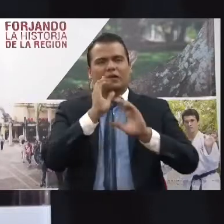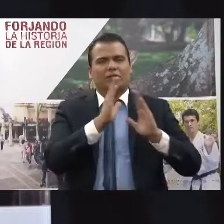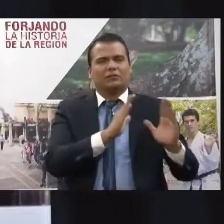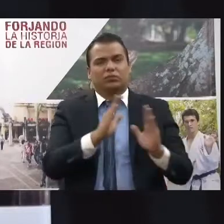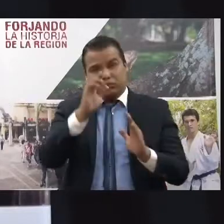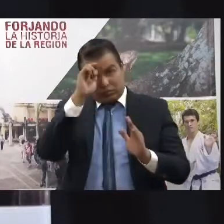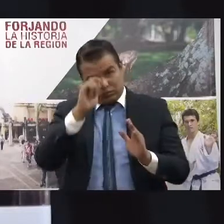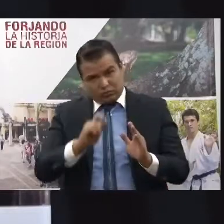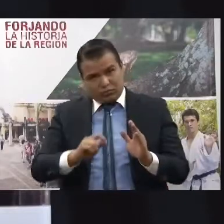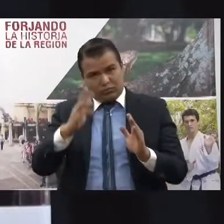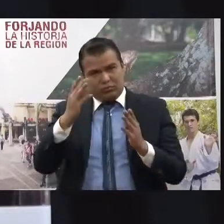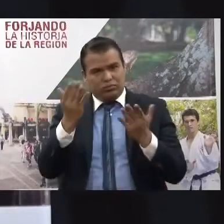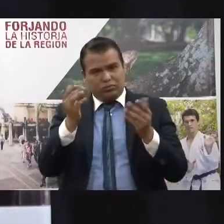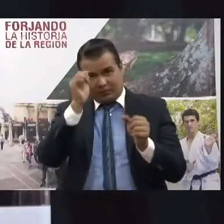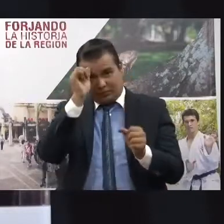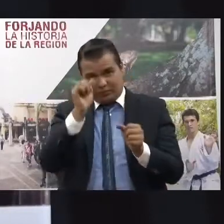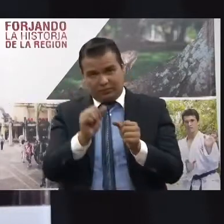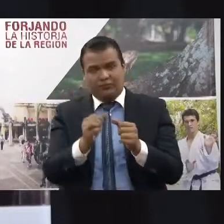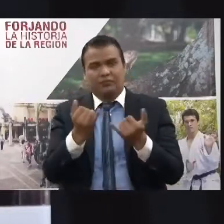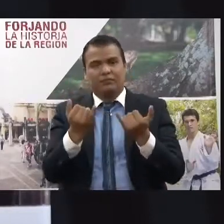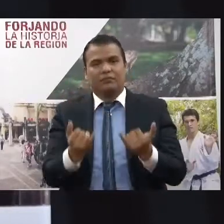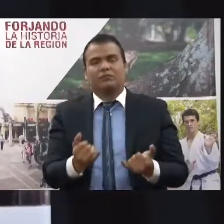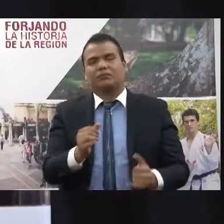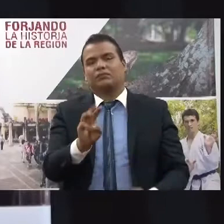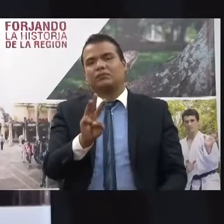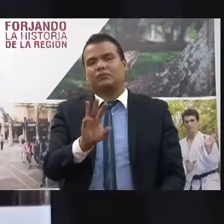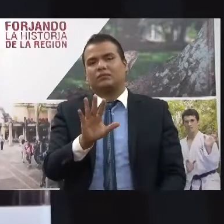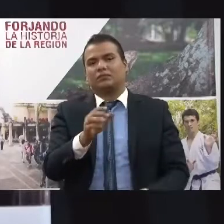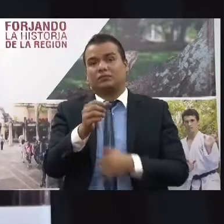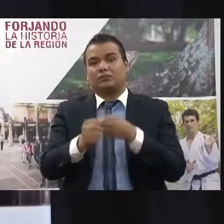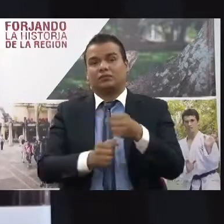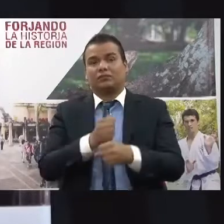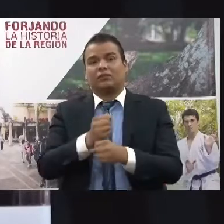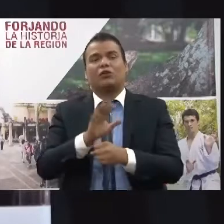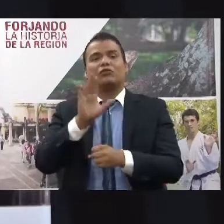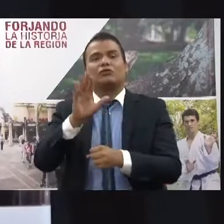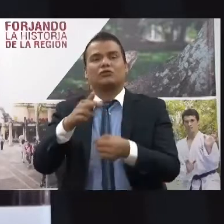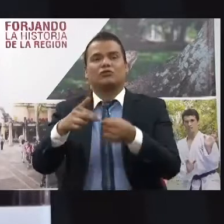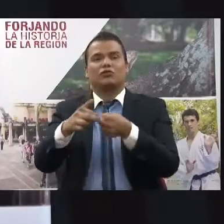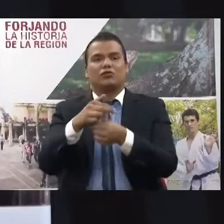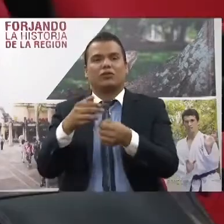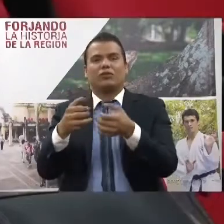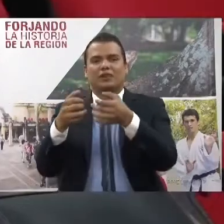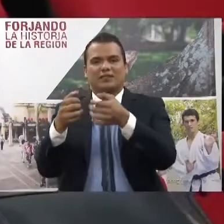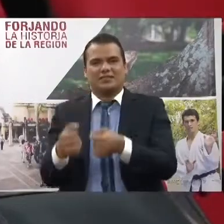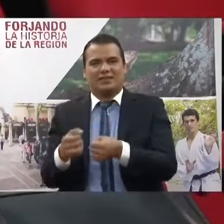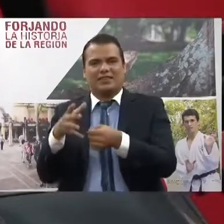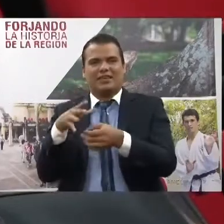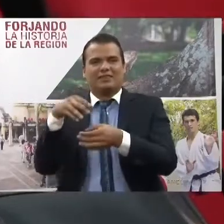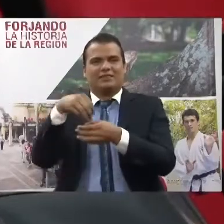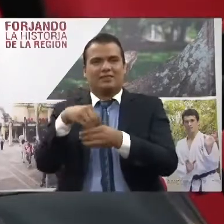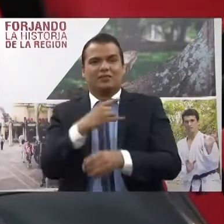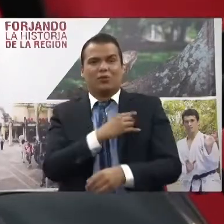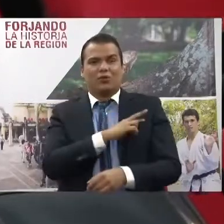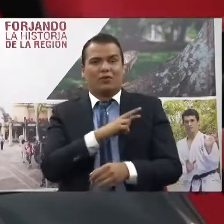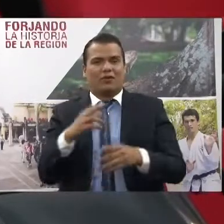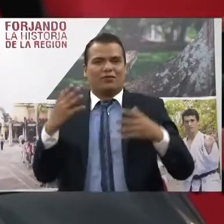como parte de la conmemoración de los 35 años del sistema de regionalización de la